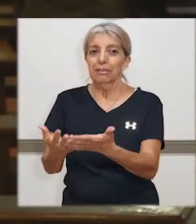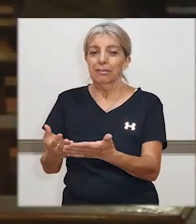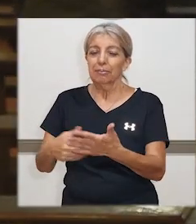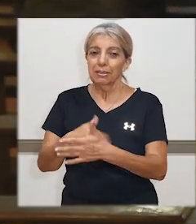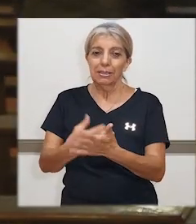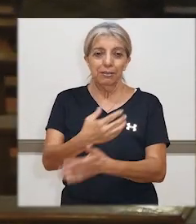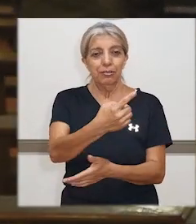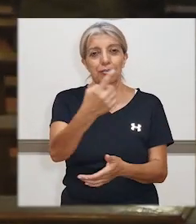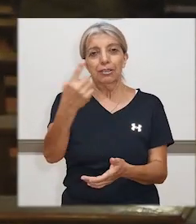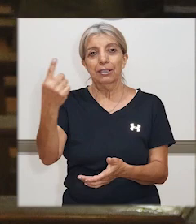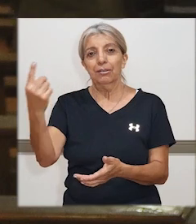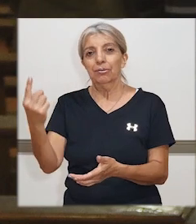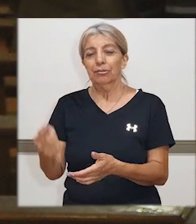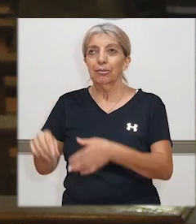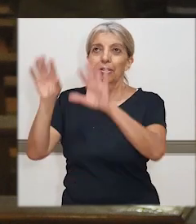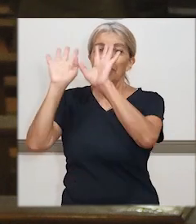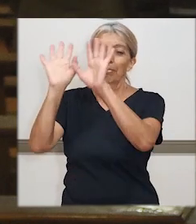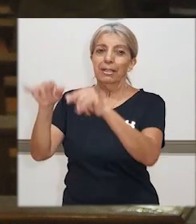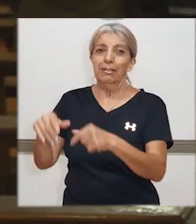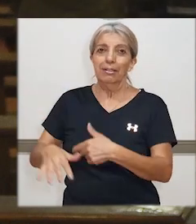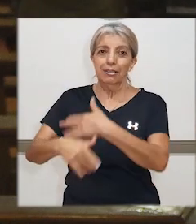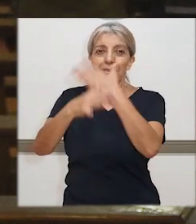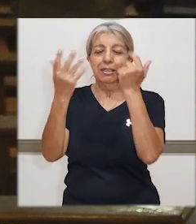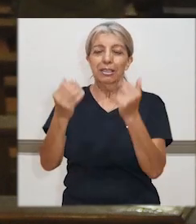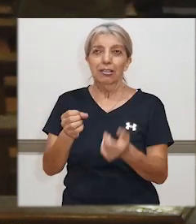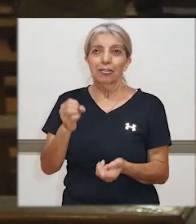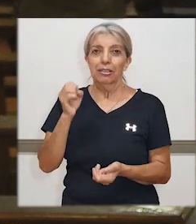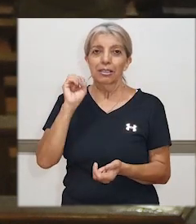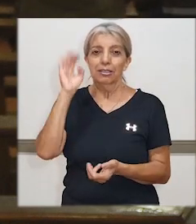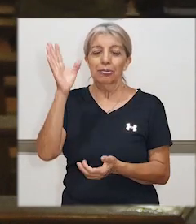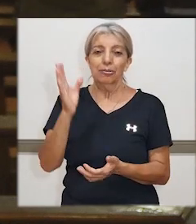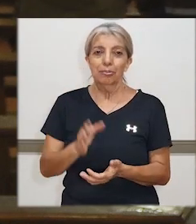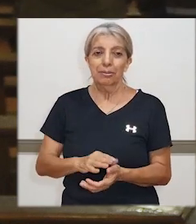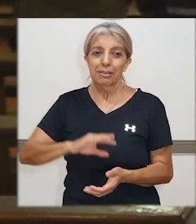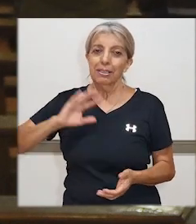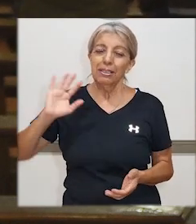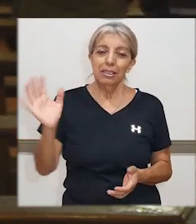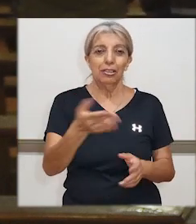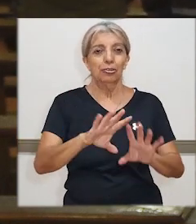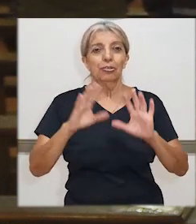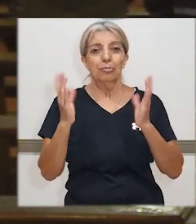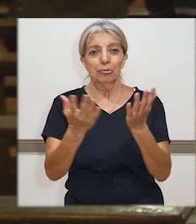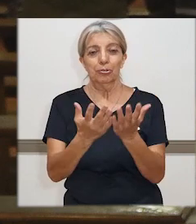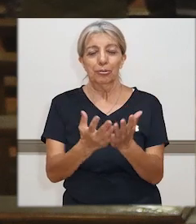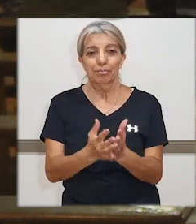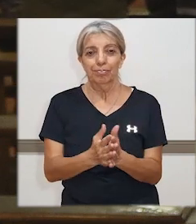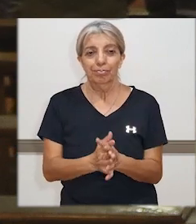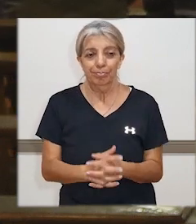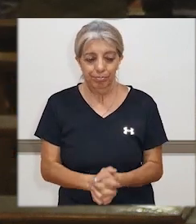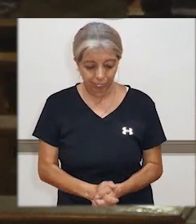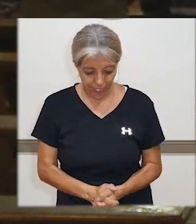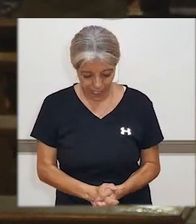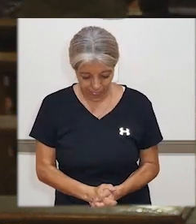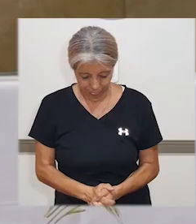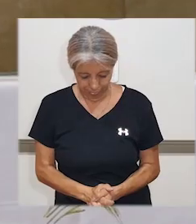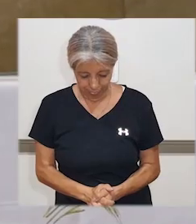manos este sacrificio para alabanza y gloria de su nombre, para nuestro bien y el de toda su